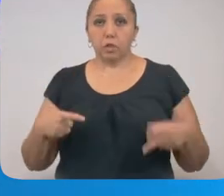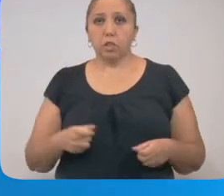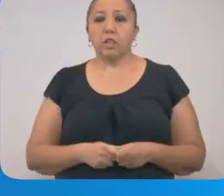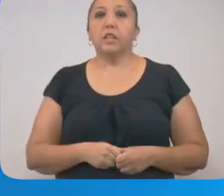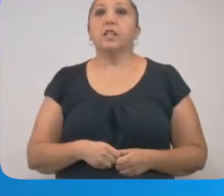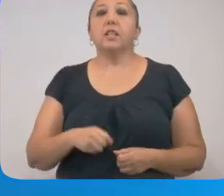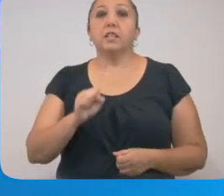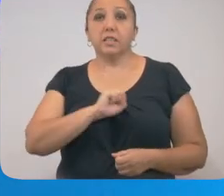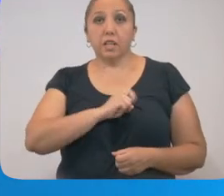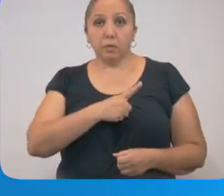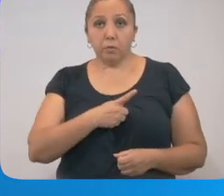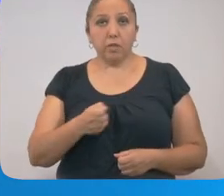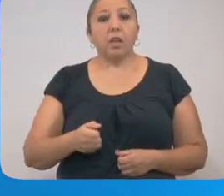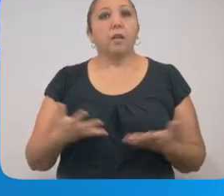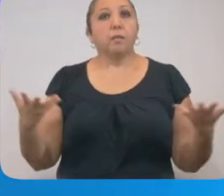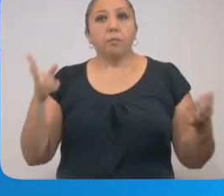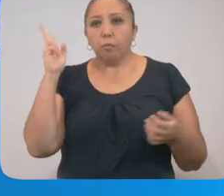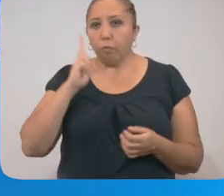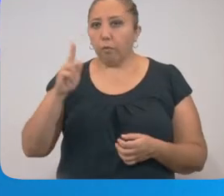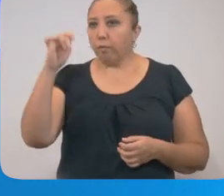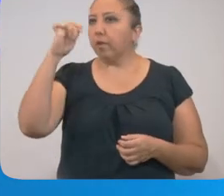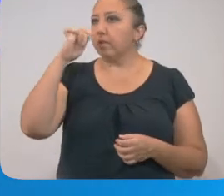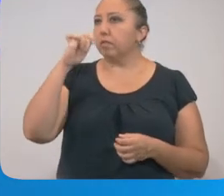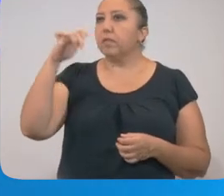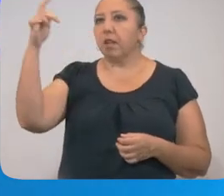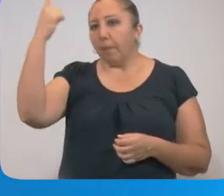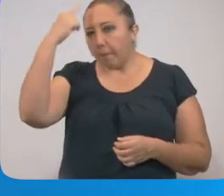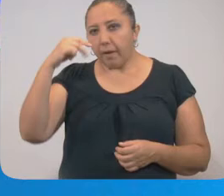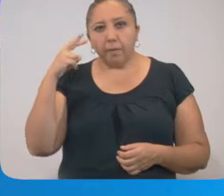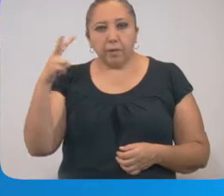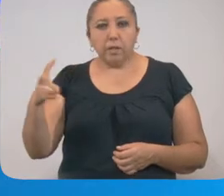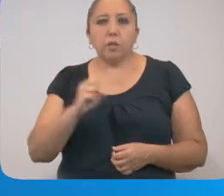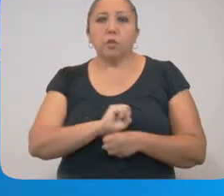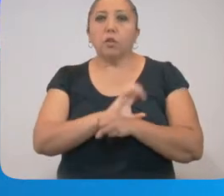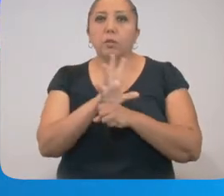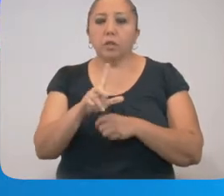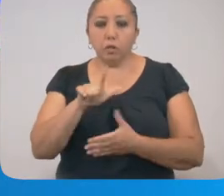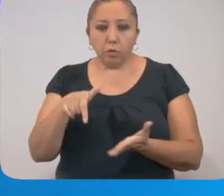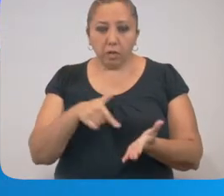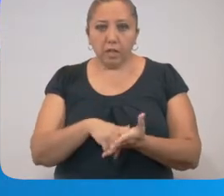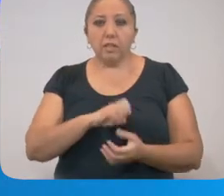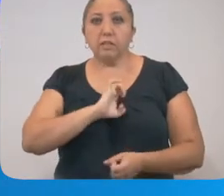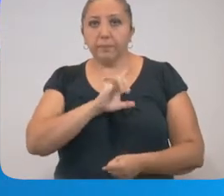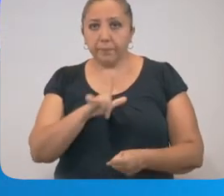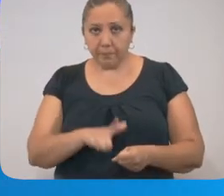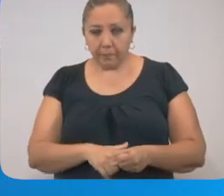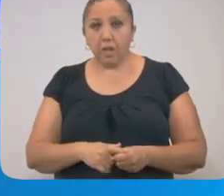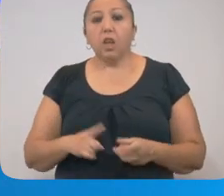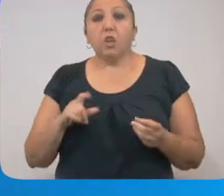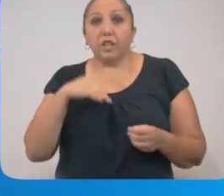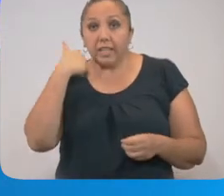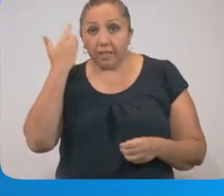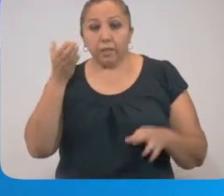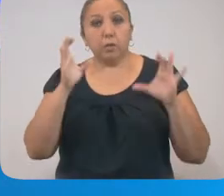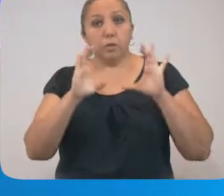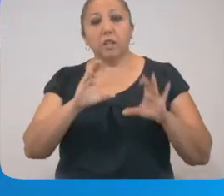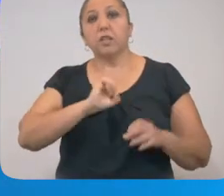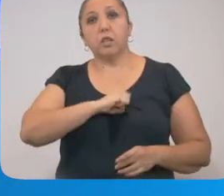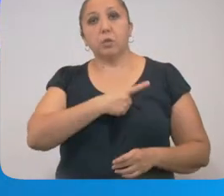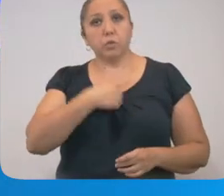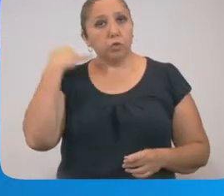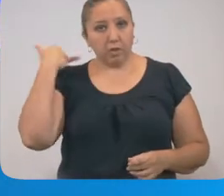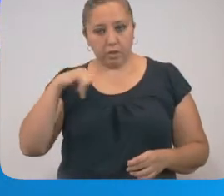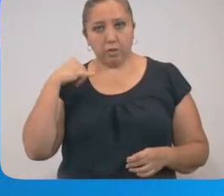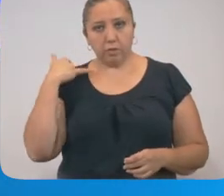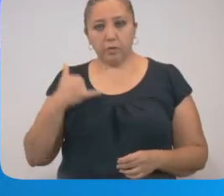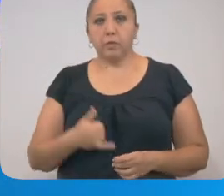sector salud estará aplicando pruebas para detectar coronavirus en lugares determinados y estratégicos con el objetivo de proteger la salud de los